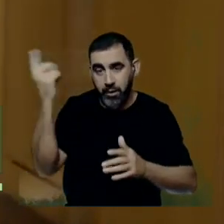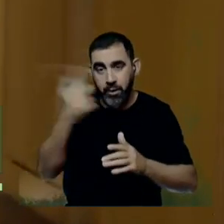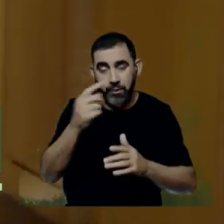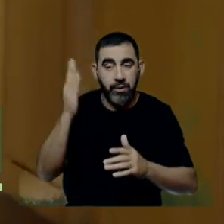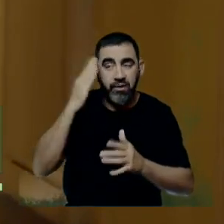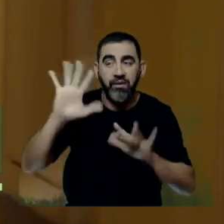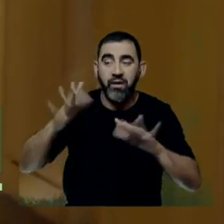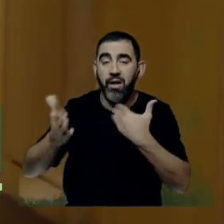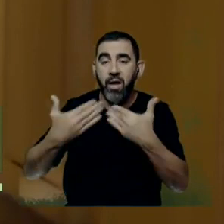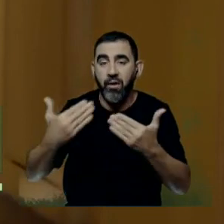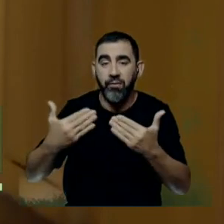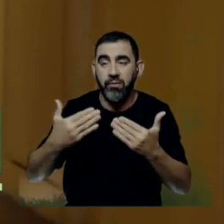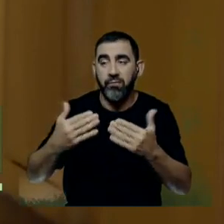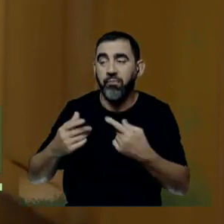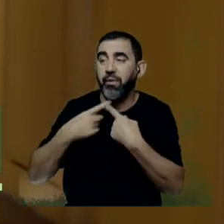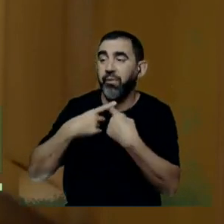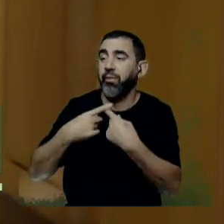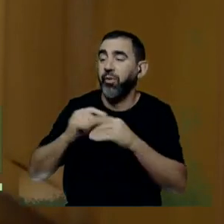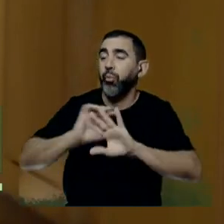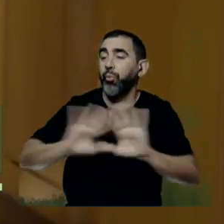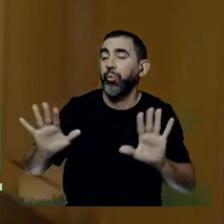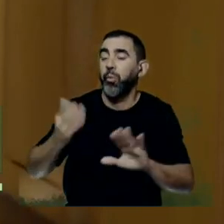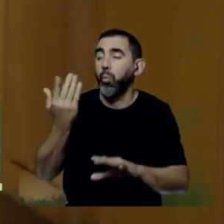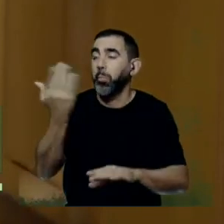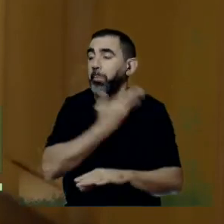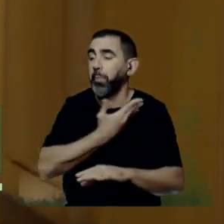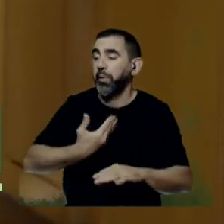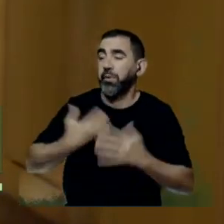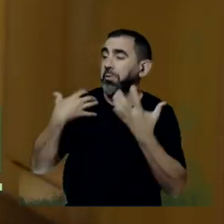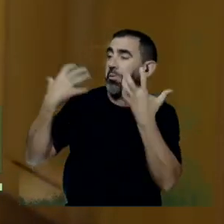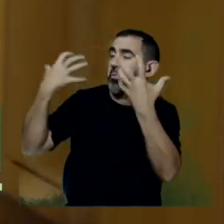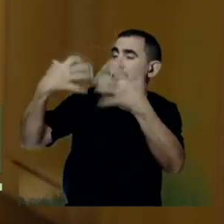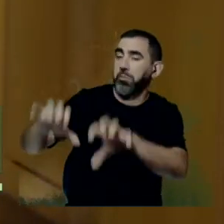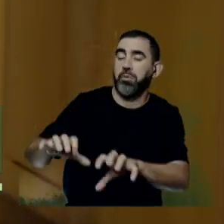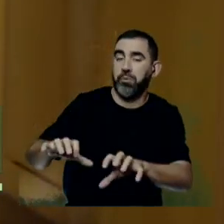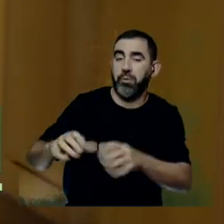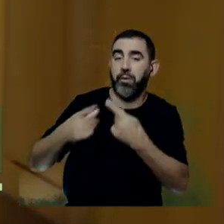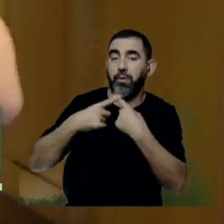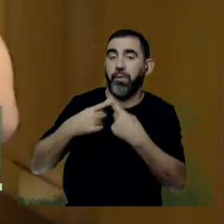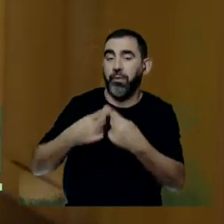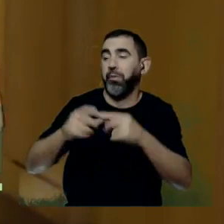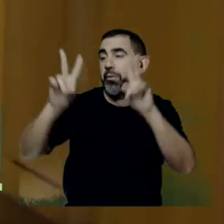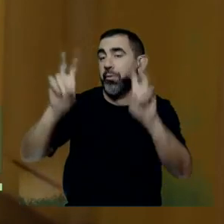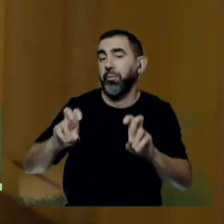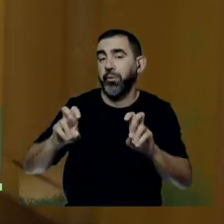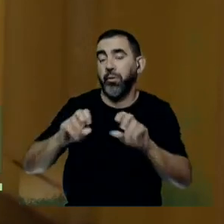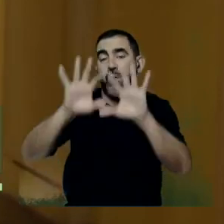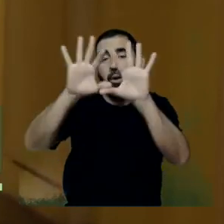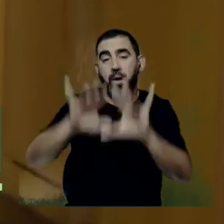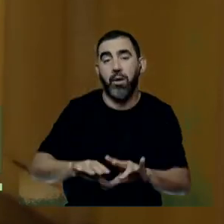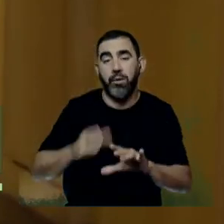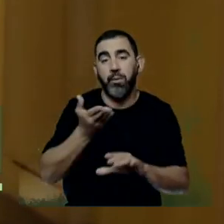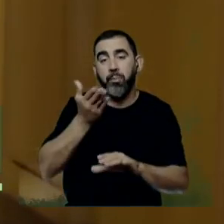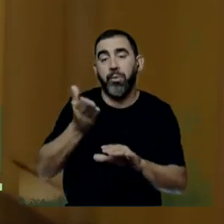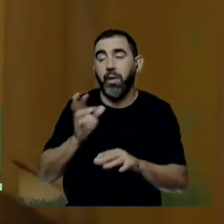tratando el Parlacio, y estamos tratando que hay un presidente que no quiere que tratemos una carta donde se le pide que